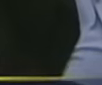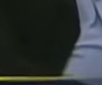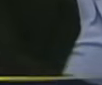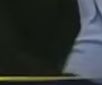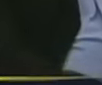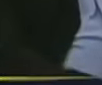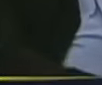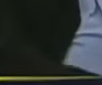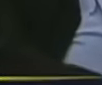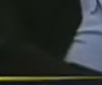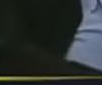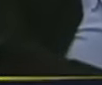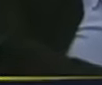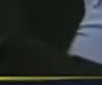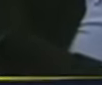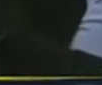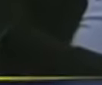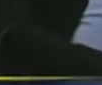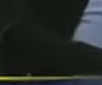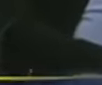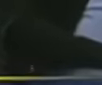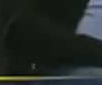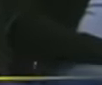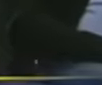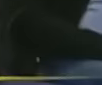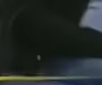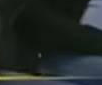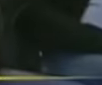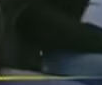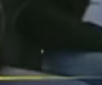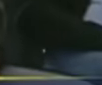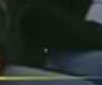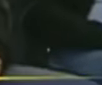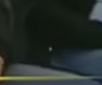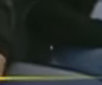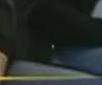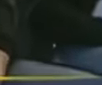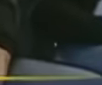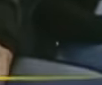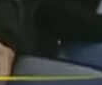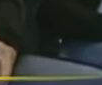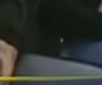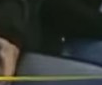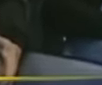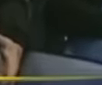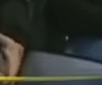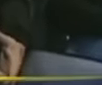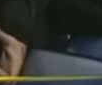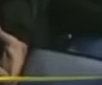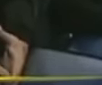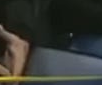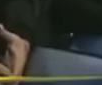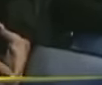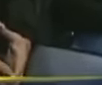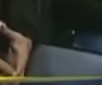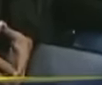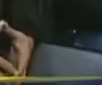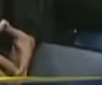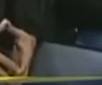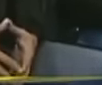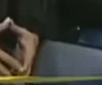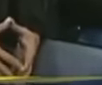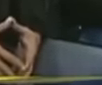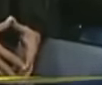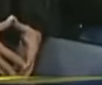en favor de la paz, la convivencia, la búsqueda de camino consensuado.